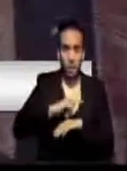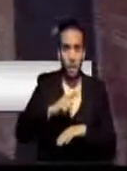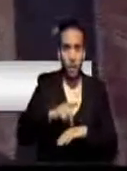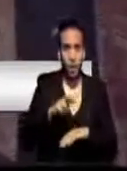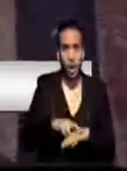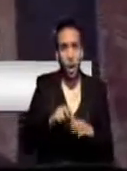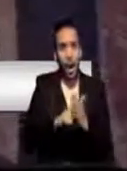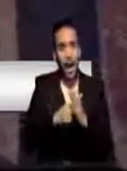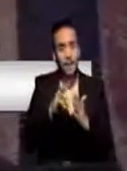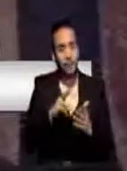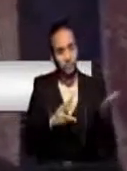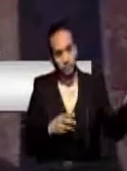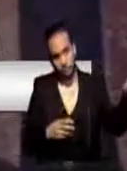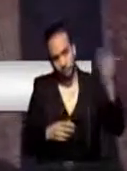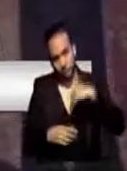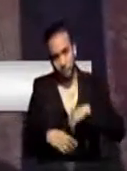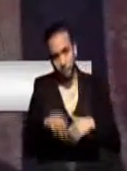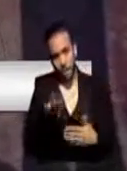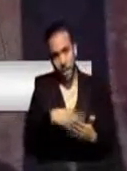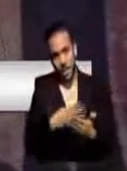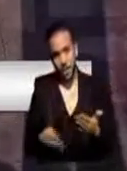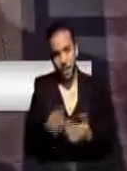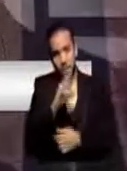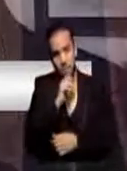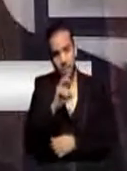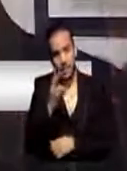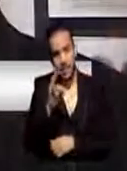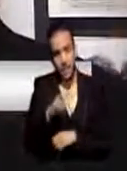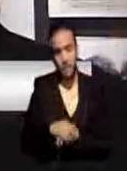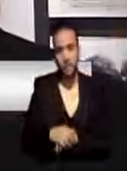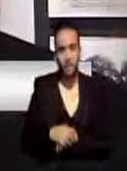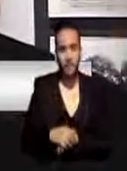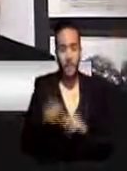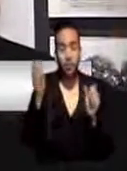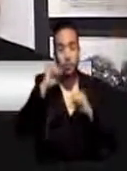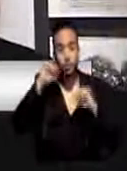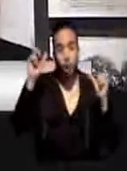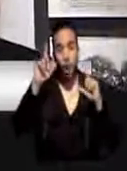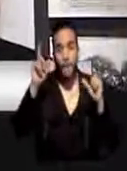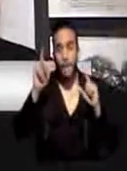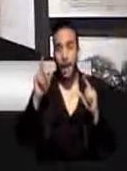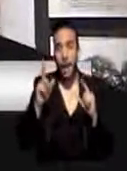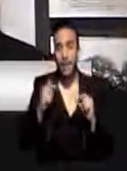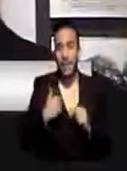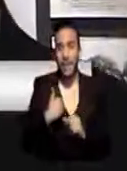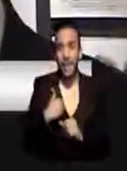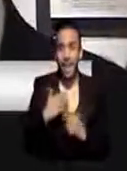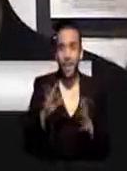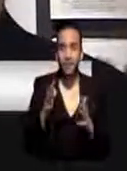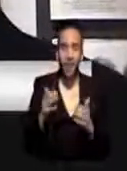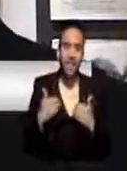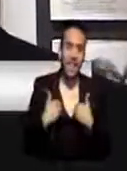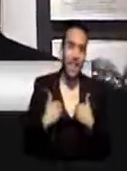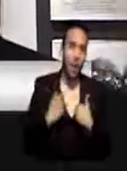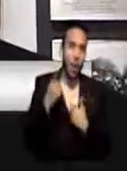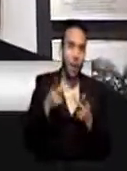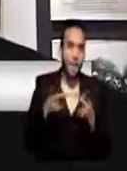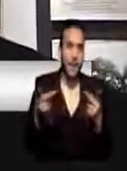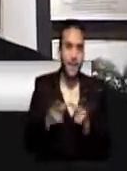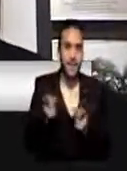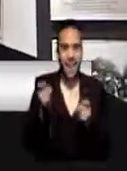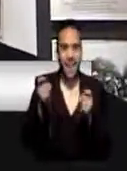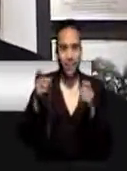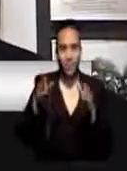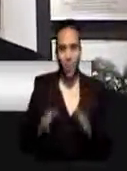6 ya le tenía la agenda llena a sus 17 años. La sorpresa grande que tenía era que ya me tenían una plaza de